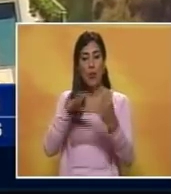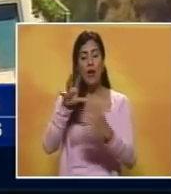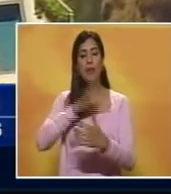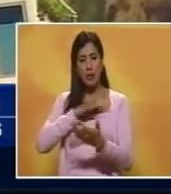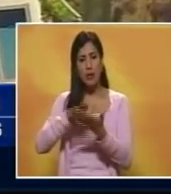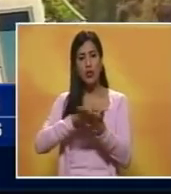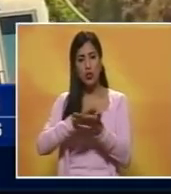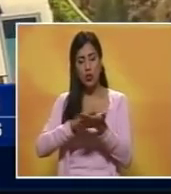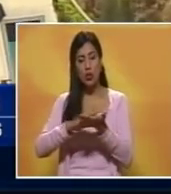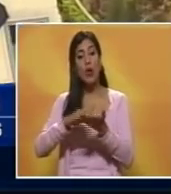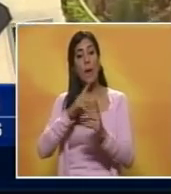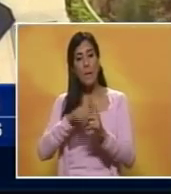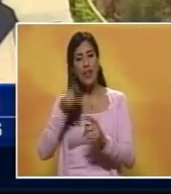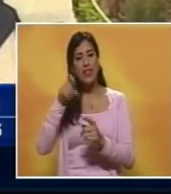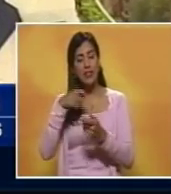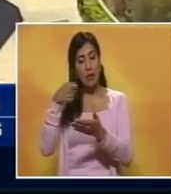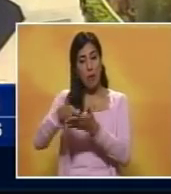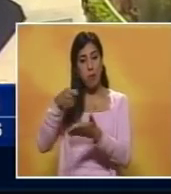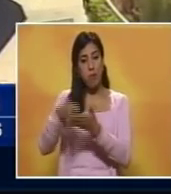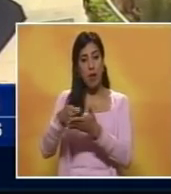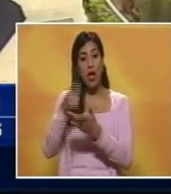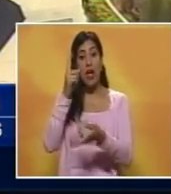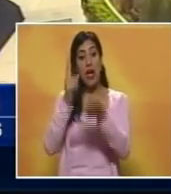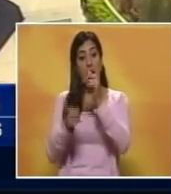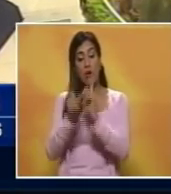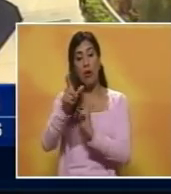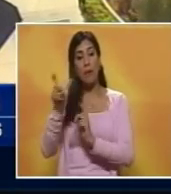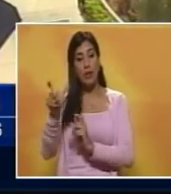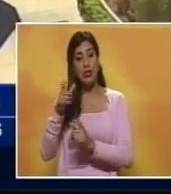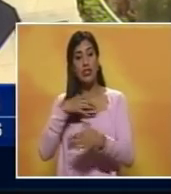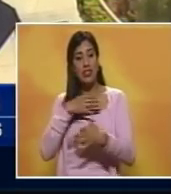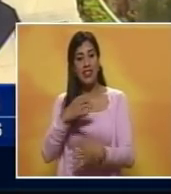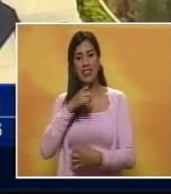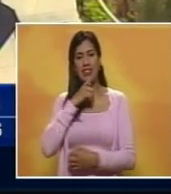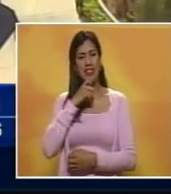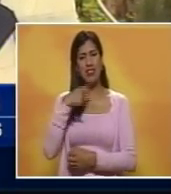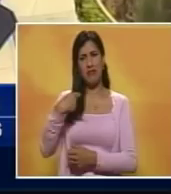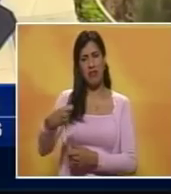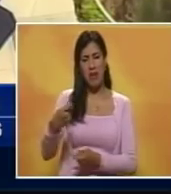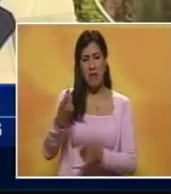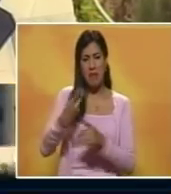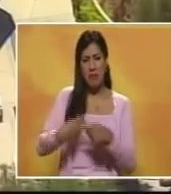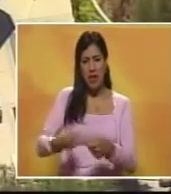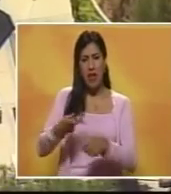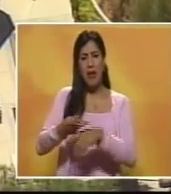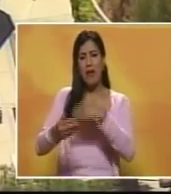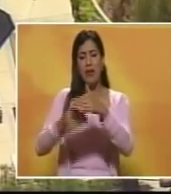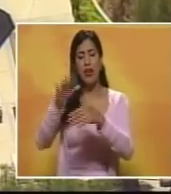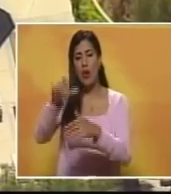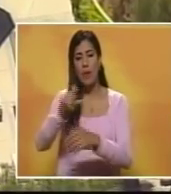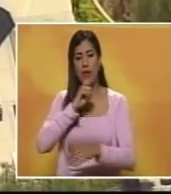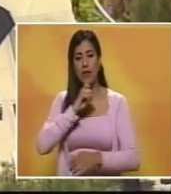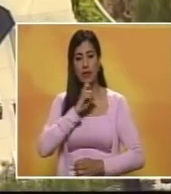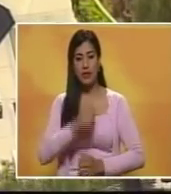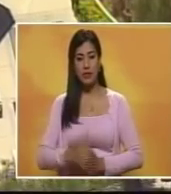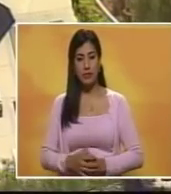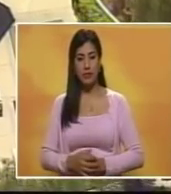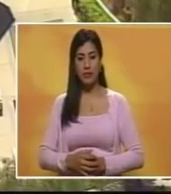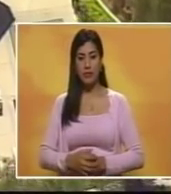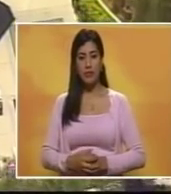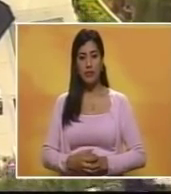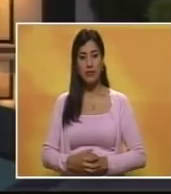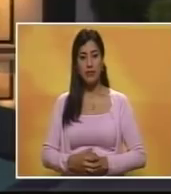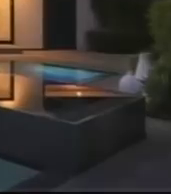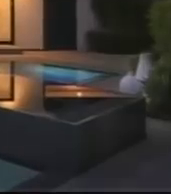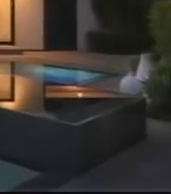tienen solución, pero requieren de dinero, por lo que algunos interesados en la casa han desistido de seguir adelante con la compra.